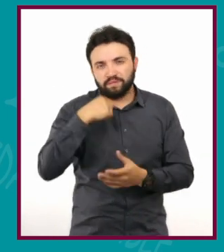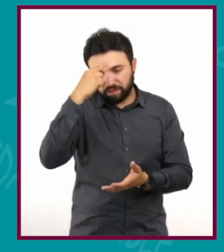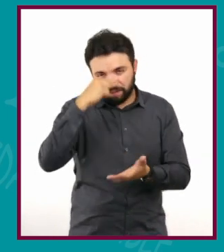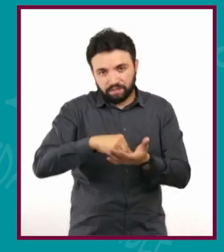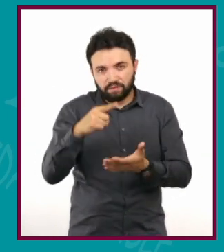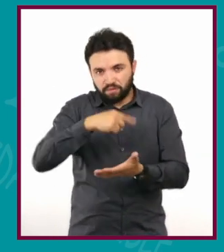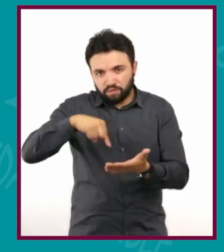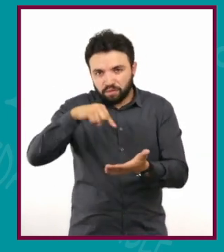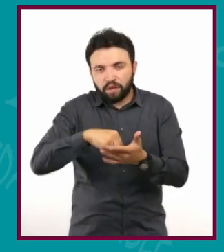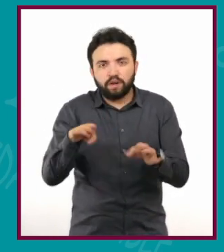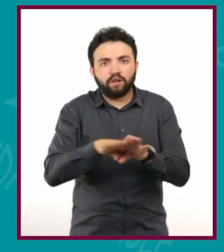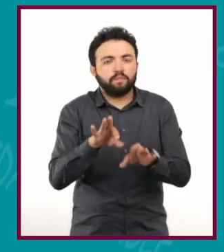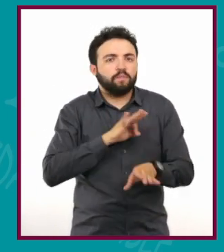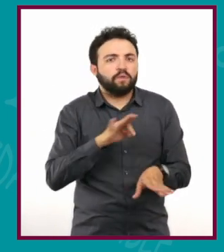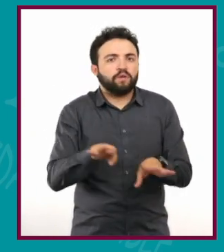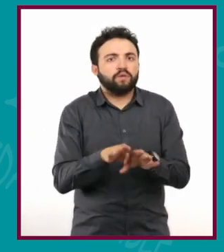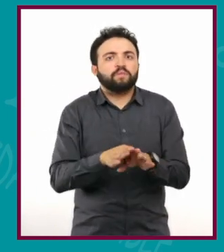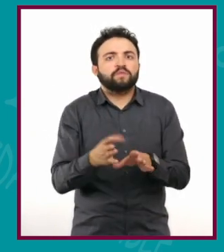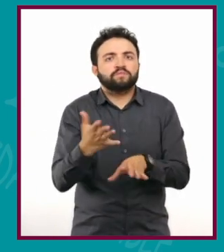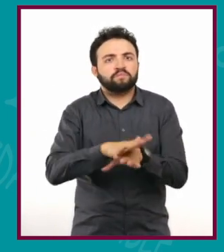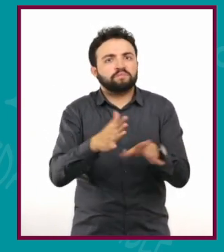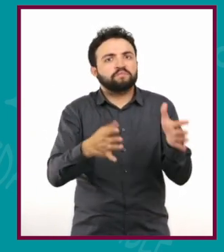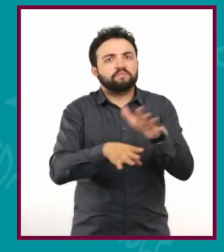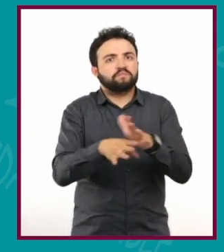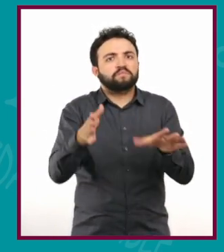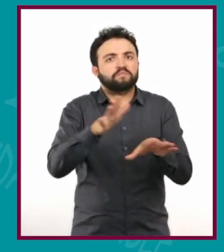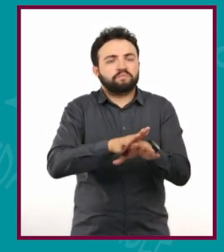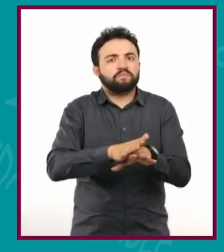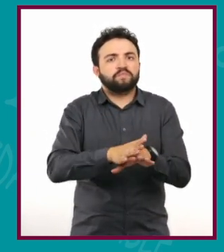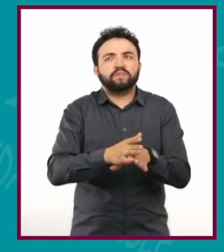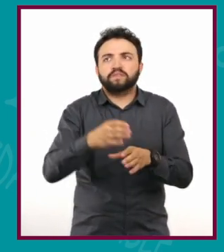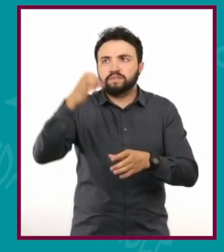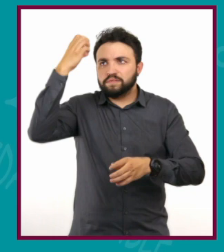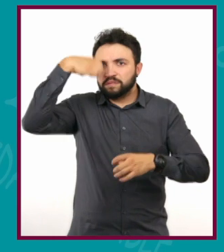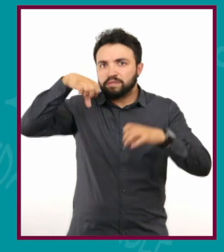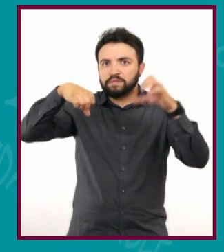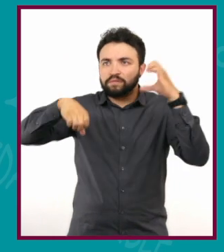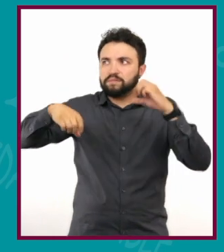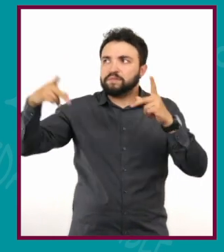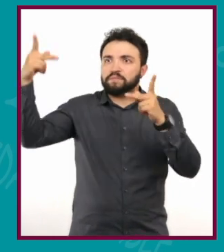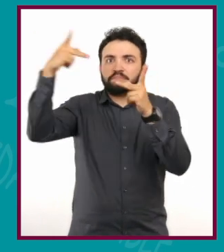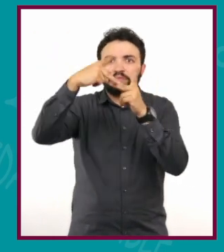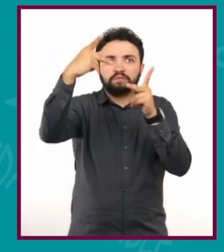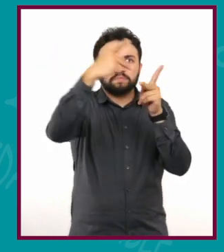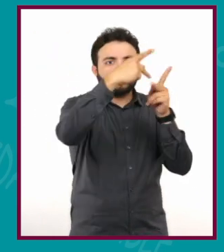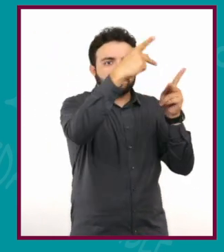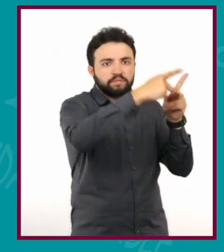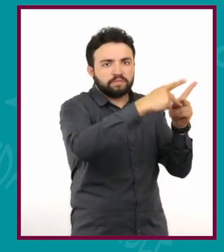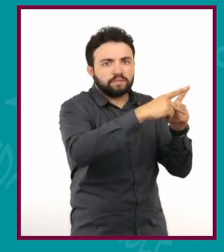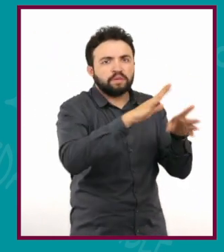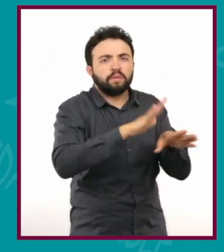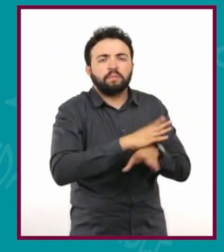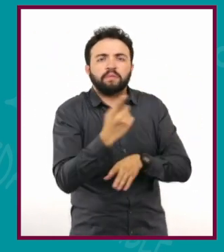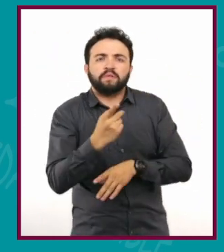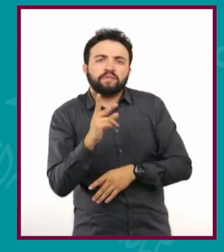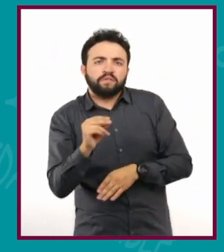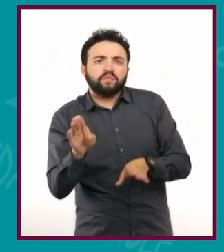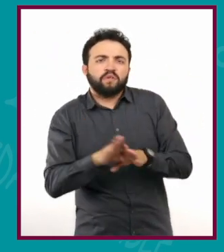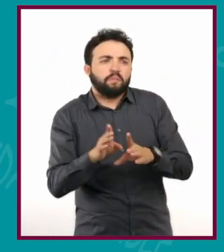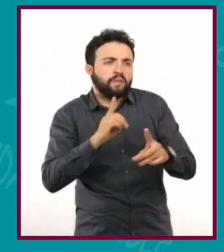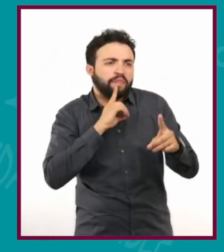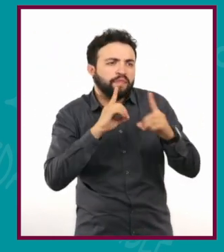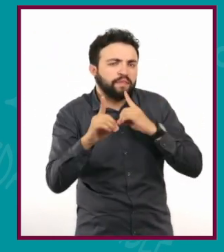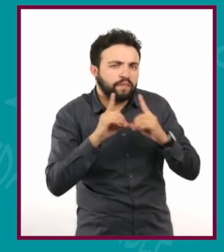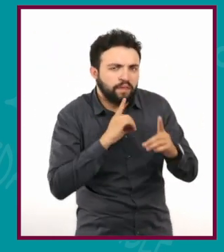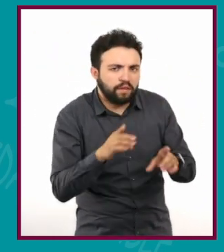un lugar donde se pueden construir lazos a partir de experiencias en común y también, ¿por qué no?, a veces